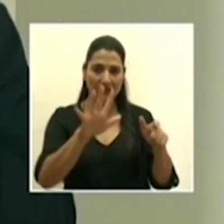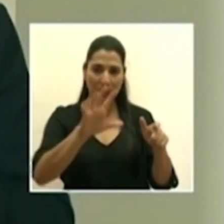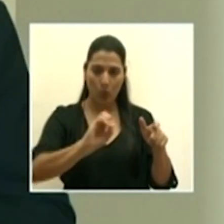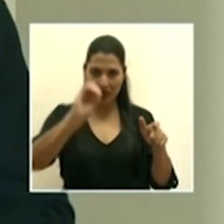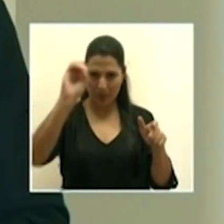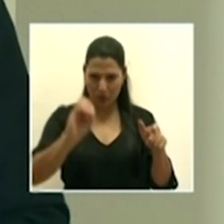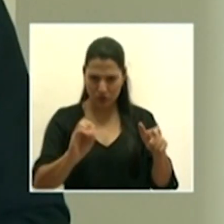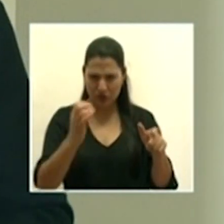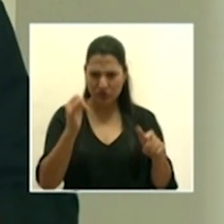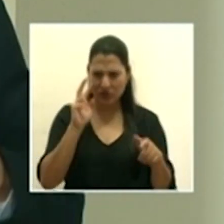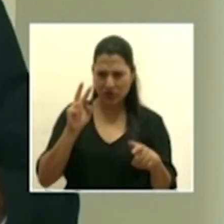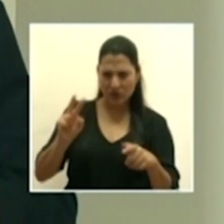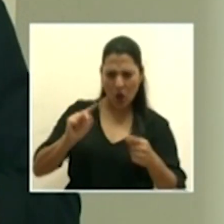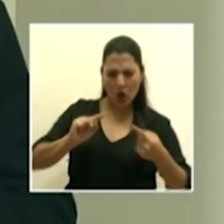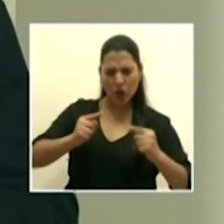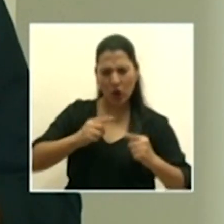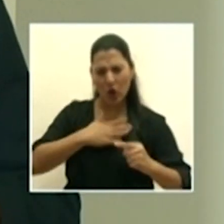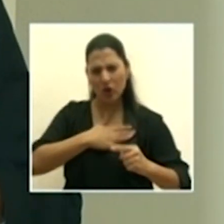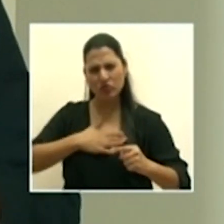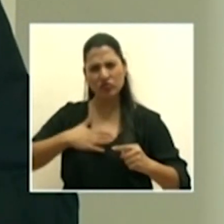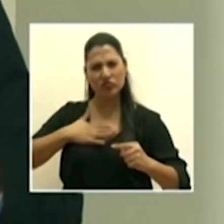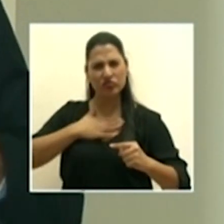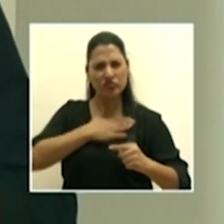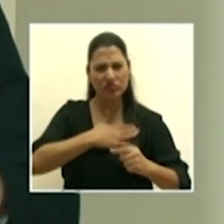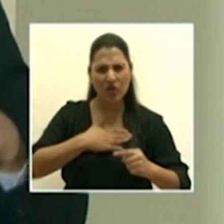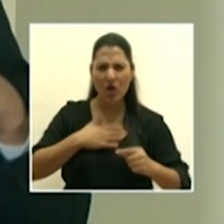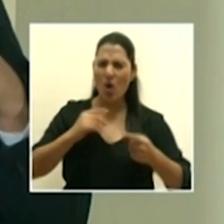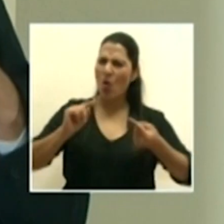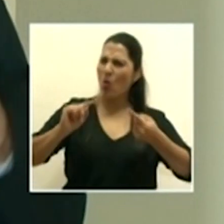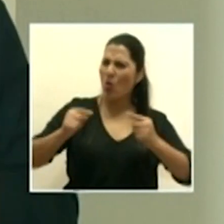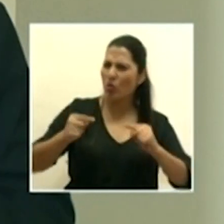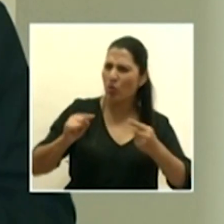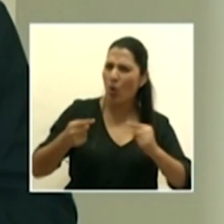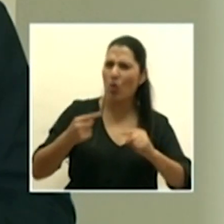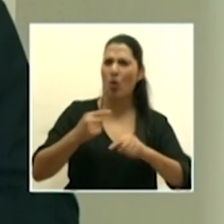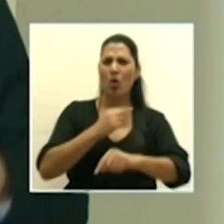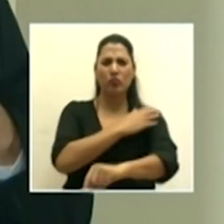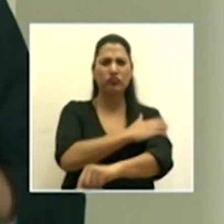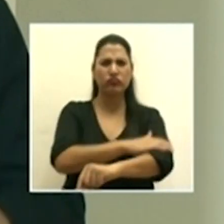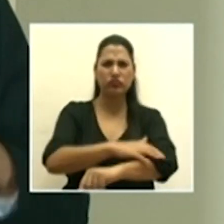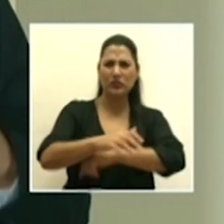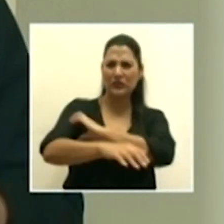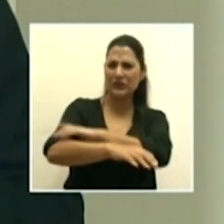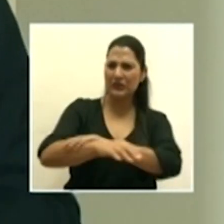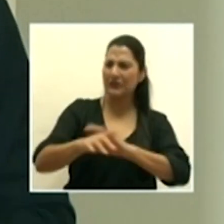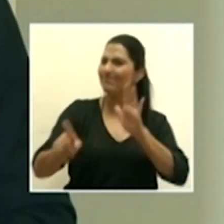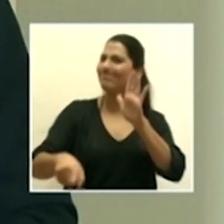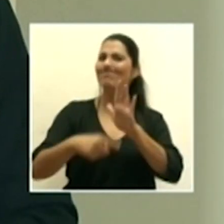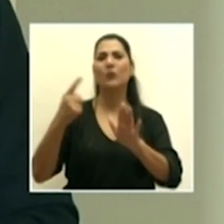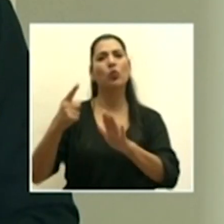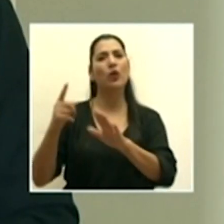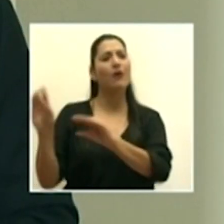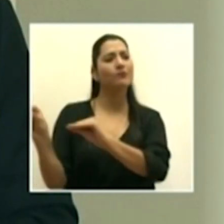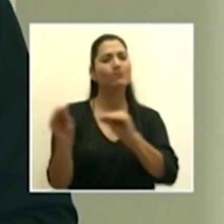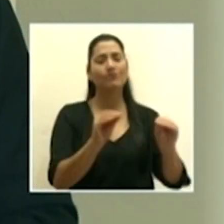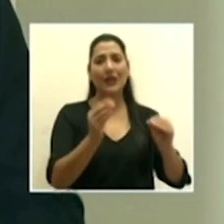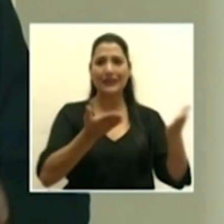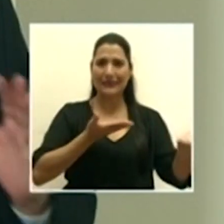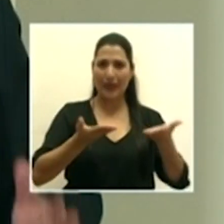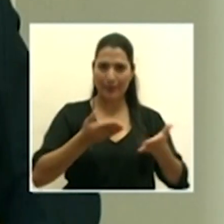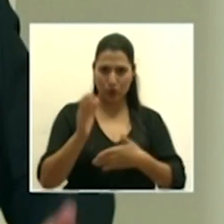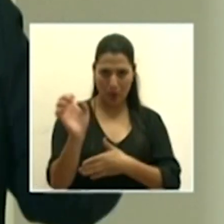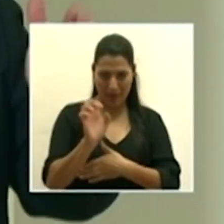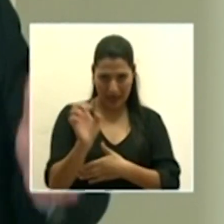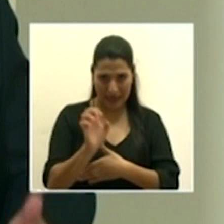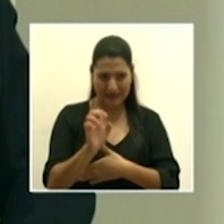presenta un dolor torácico, si un adulto mayor presenta algún dolor en alguna de sus extremidades, llévenlo inmediatamente a los servicios de emergencias.